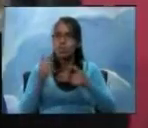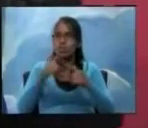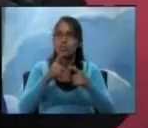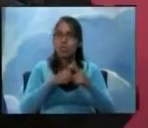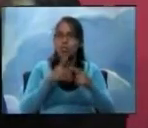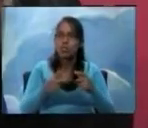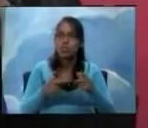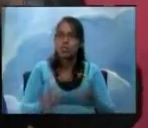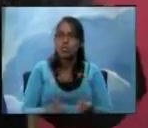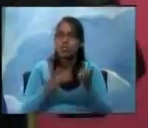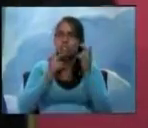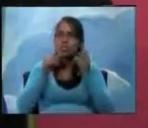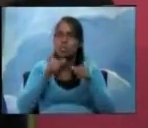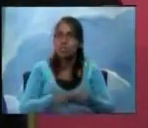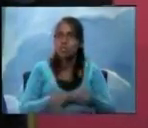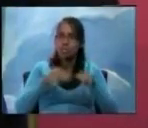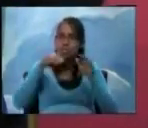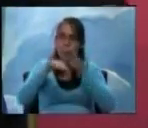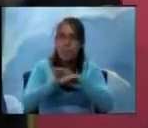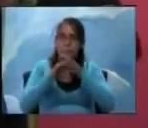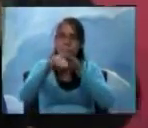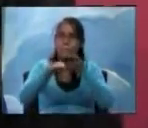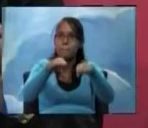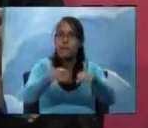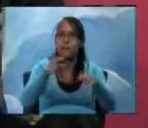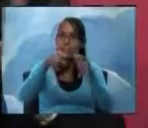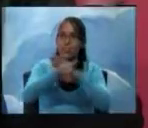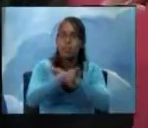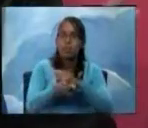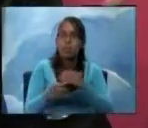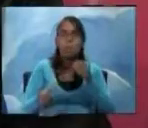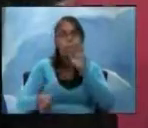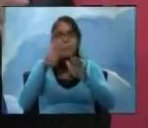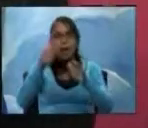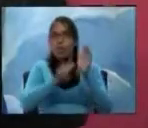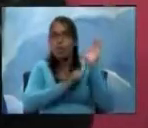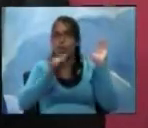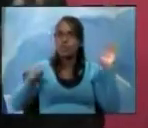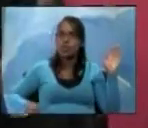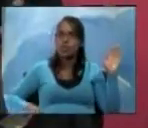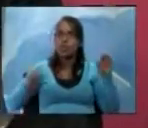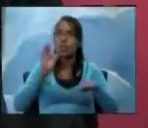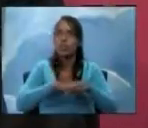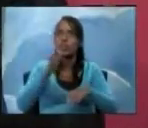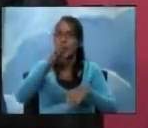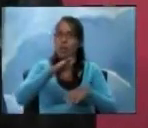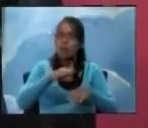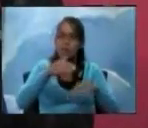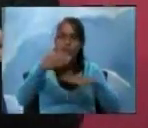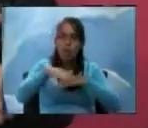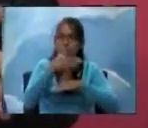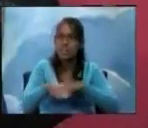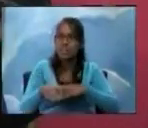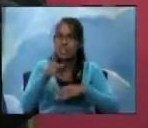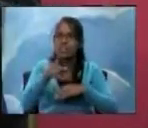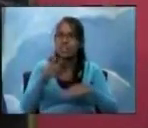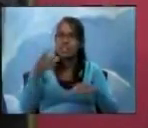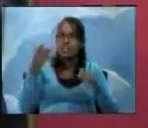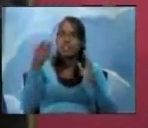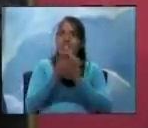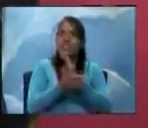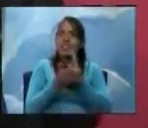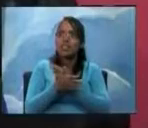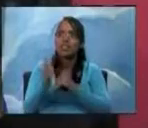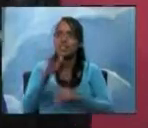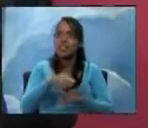usted ve su vida no está fluyendo como tal, boga y mar adentro, métase más al Señor. ¿Por qué no podían pescar? Porque estaban en la orilla. Cuando estamos en orilla, la orilla representa